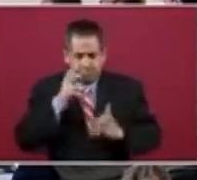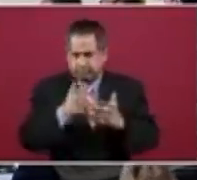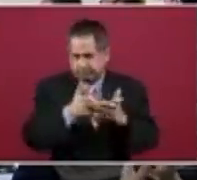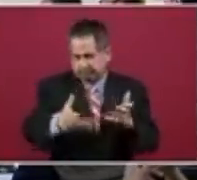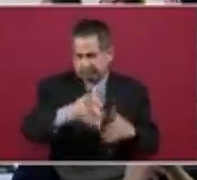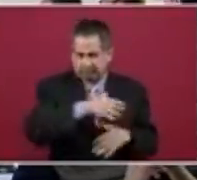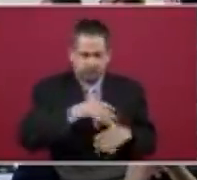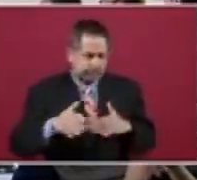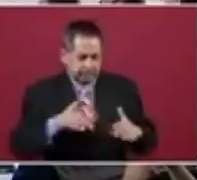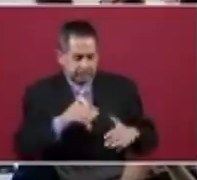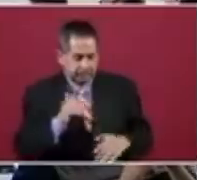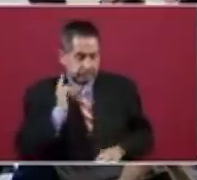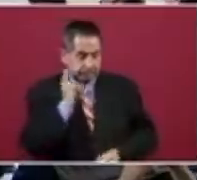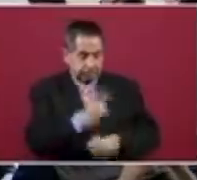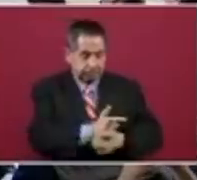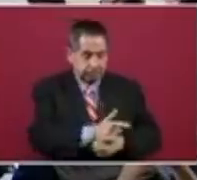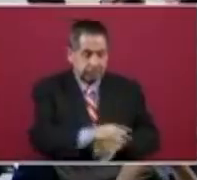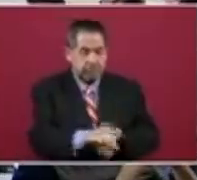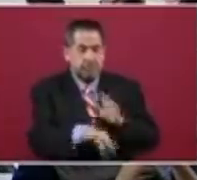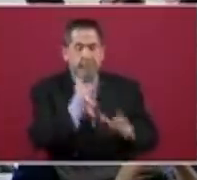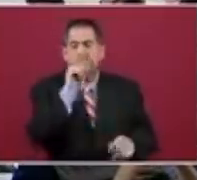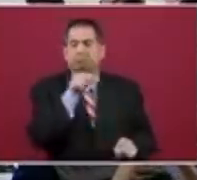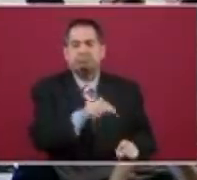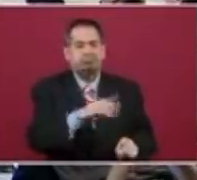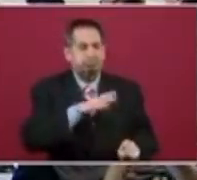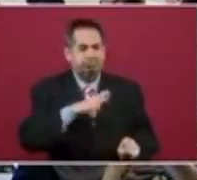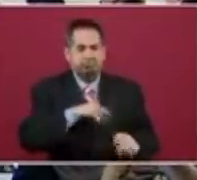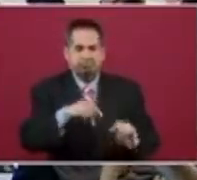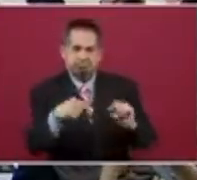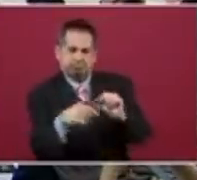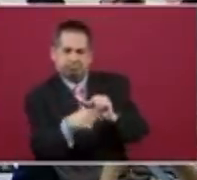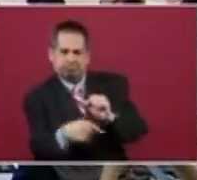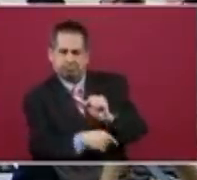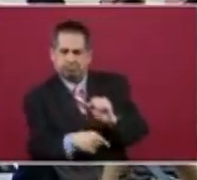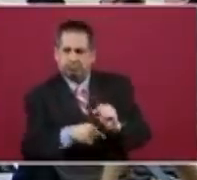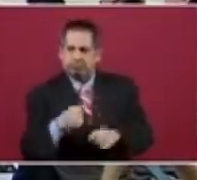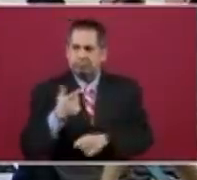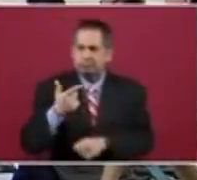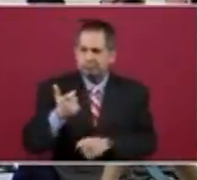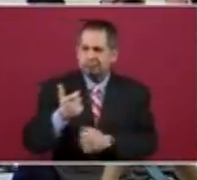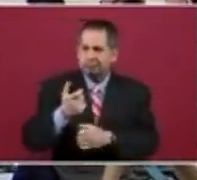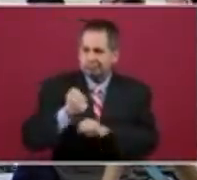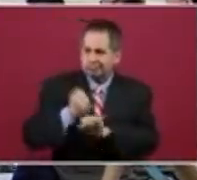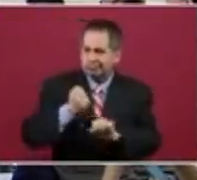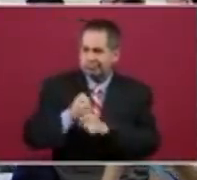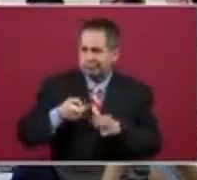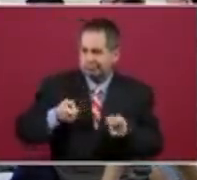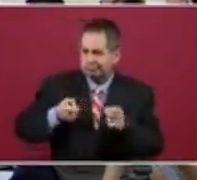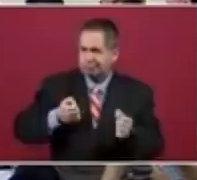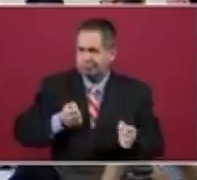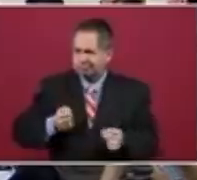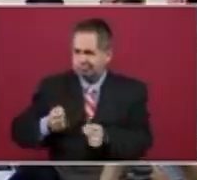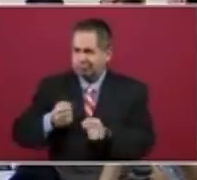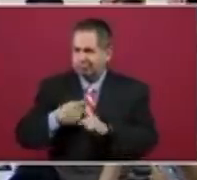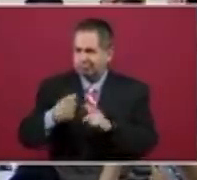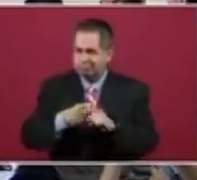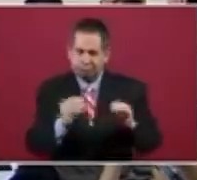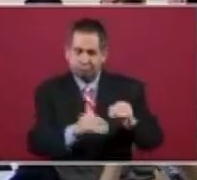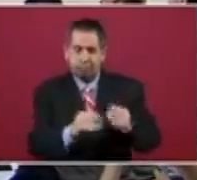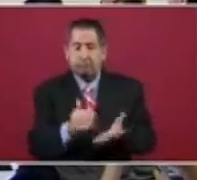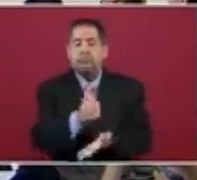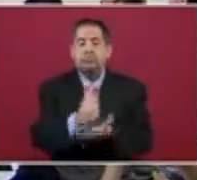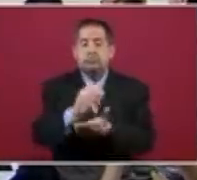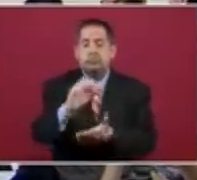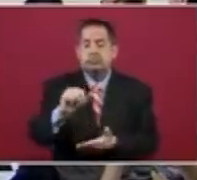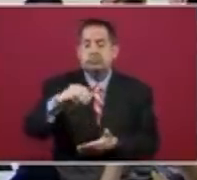terrestres ubicó el lugar donde estaban escondidas las armas. Ahí está, muy cerca de Ciudad Camargo, pegado